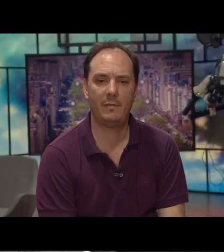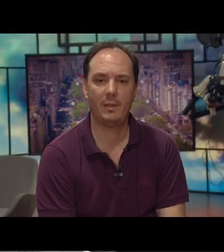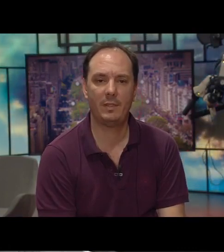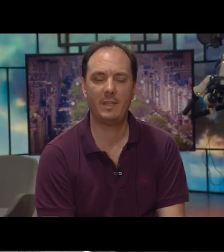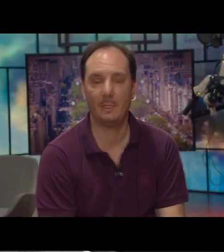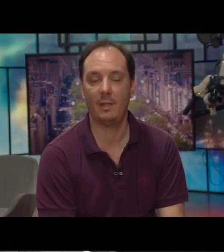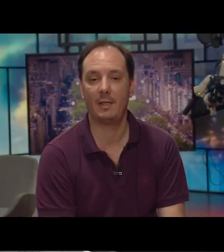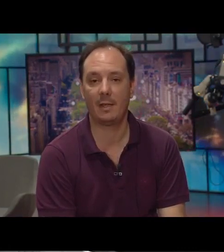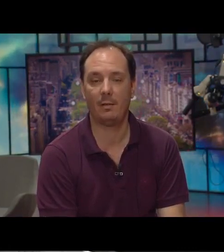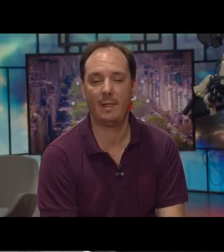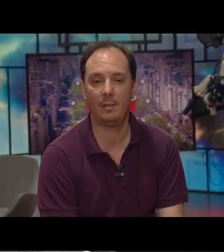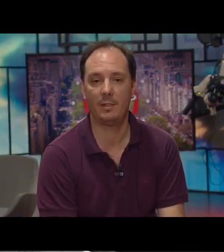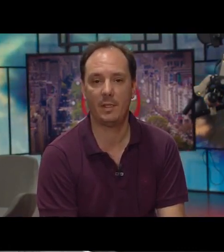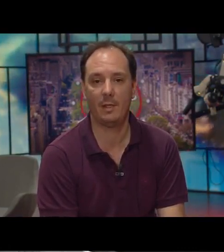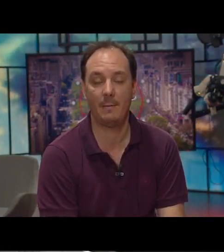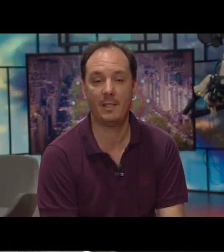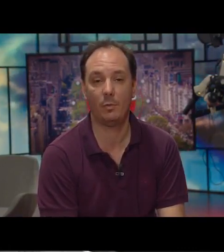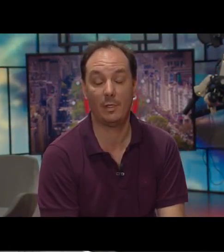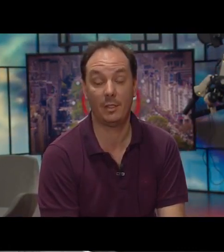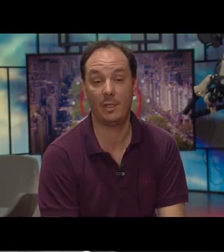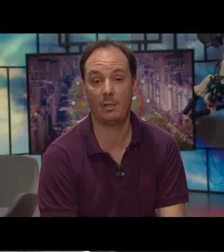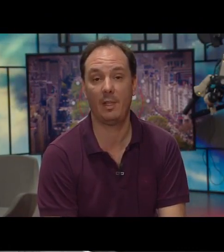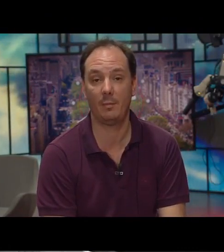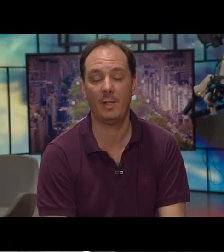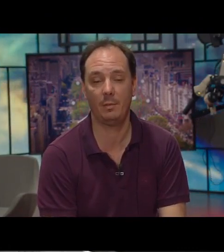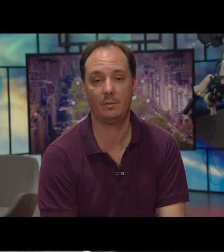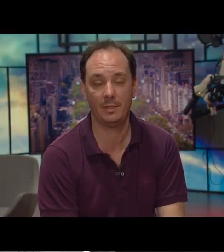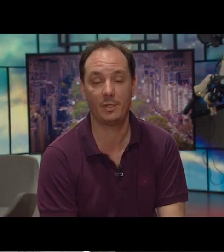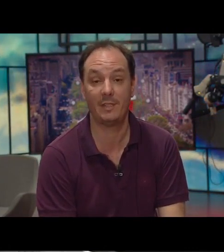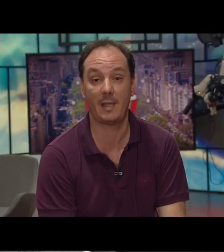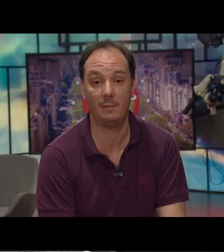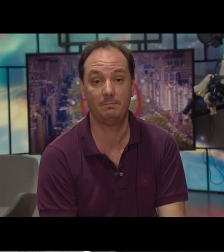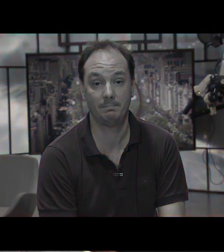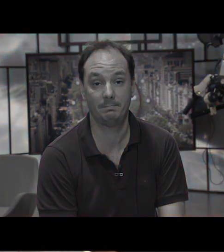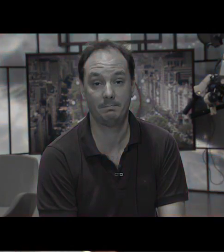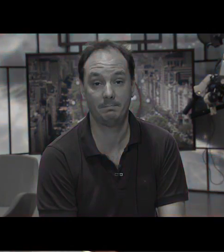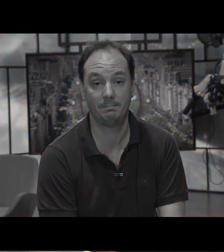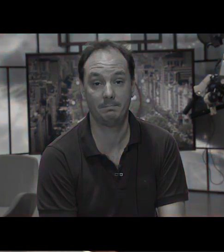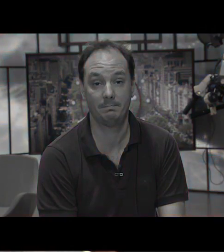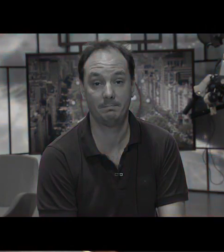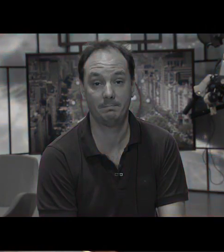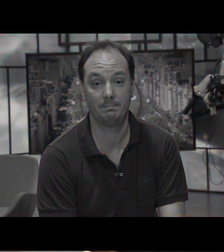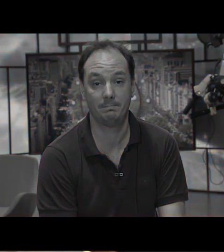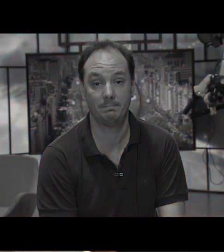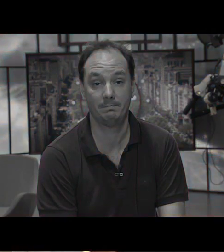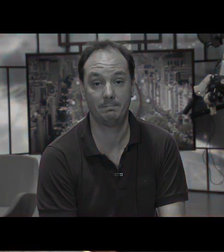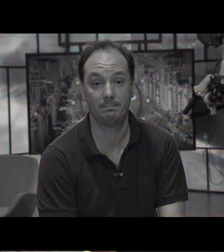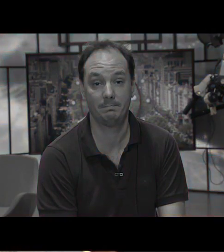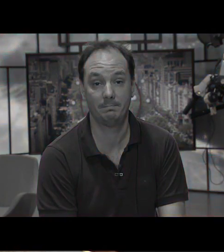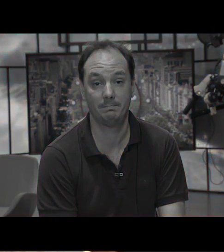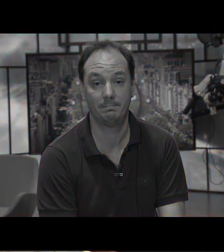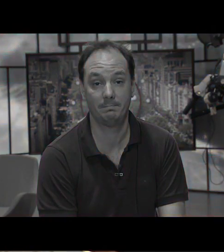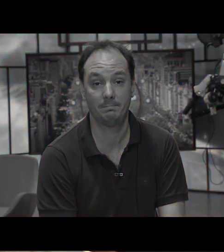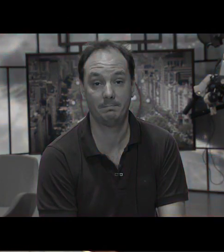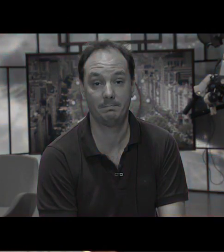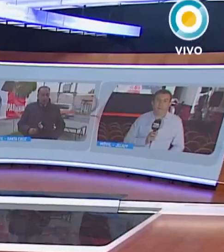soy jefe de noticias y estoy a cargo del noticiero de las 21, el noticiero que le denominamos Noticiero Central. Soy Néstor Esclaucero, gerente de noticias de la